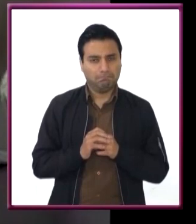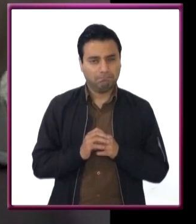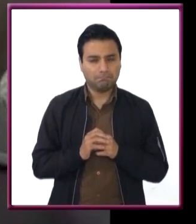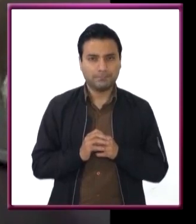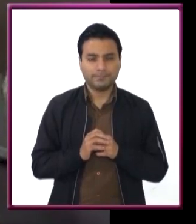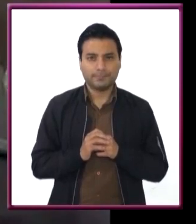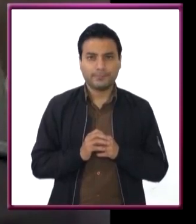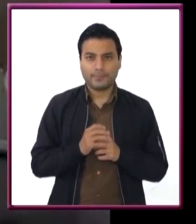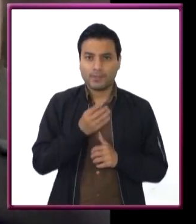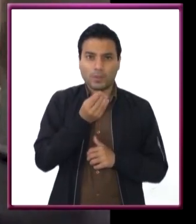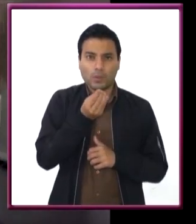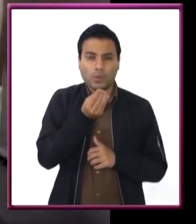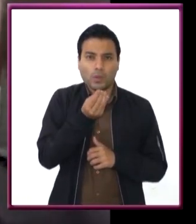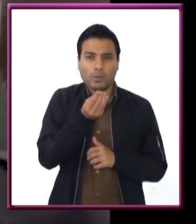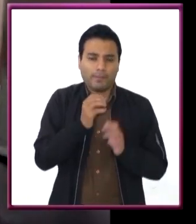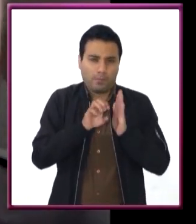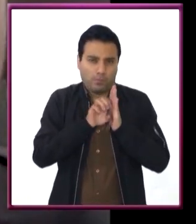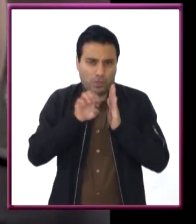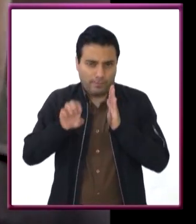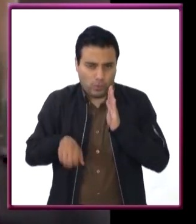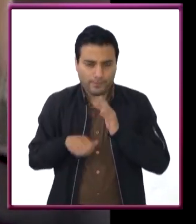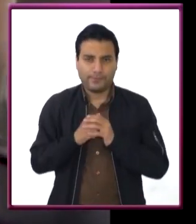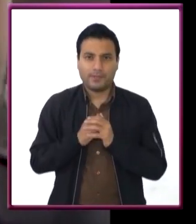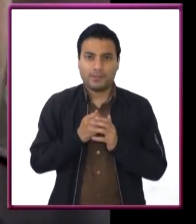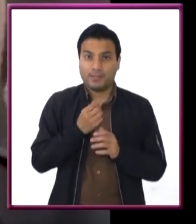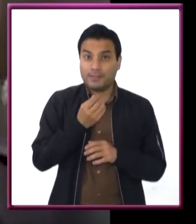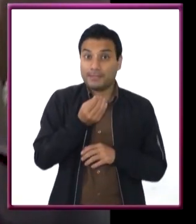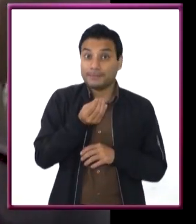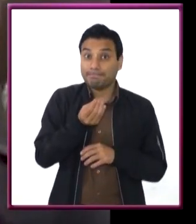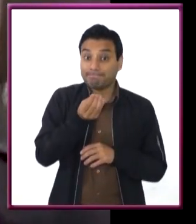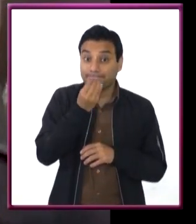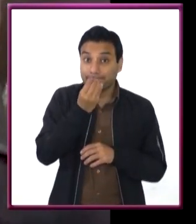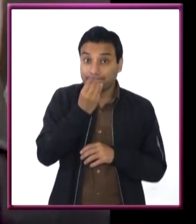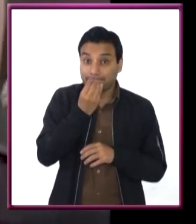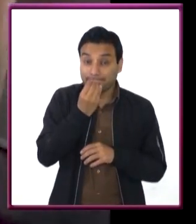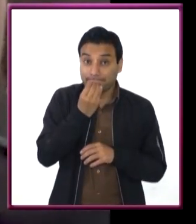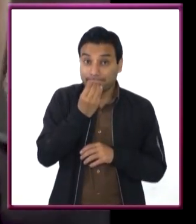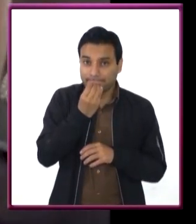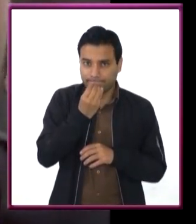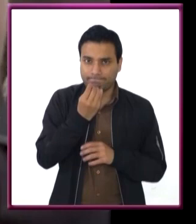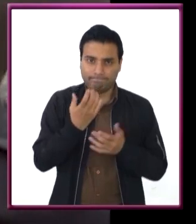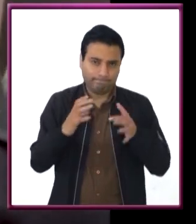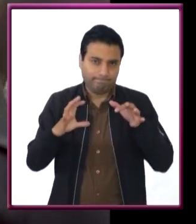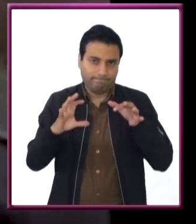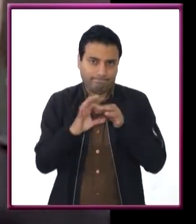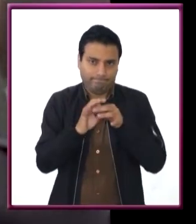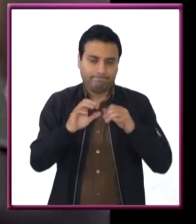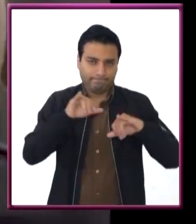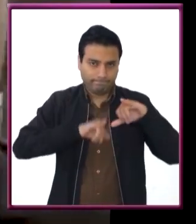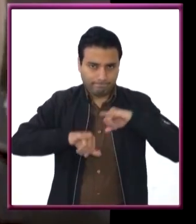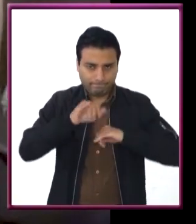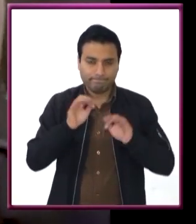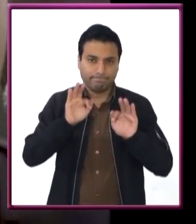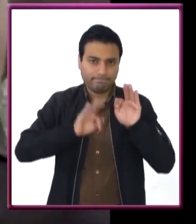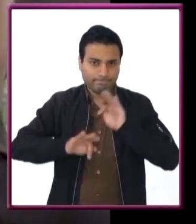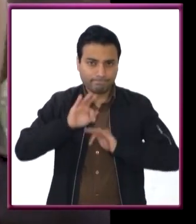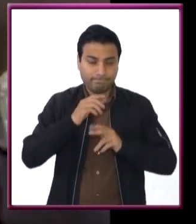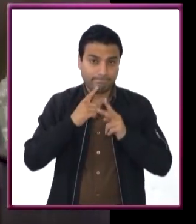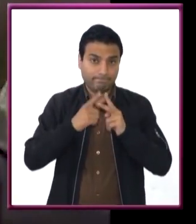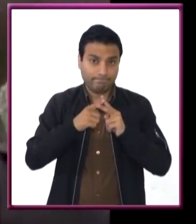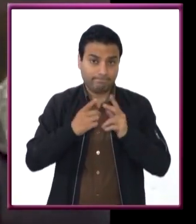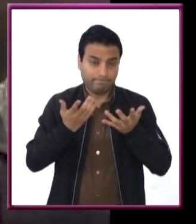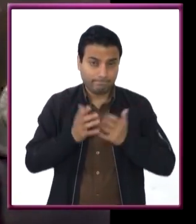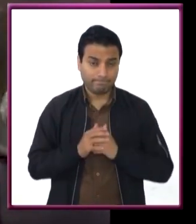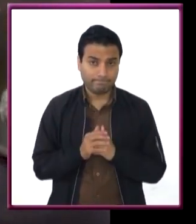la gastronomía, si no está uno consciente que tiene uno que trabajar, sobre todo hoy en día, con la química, la física y